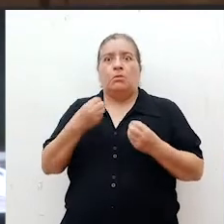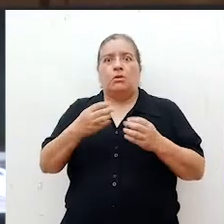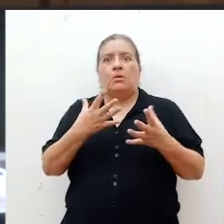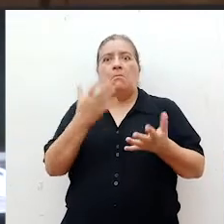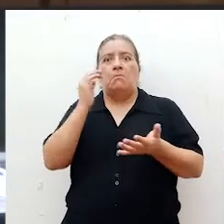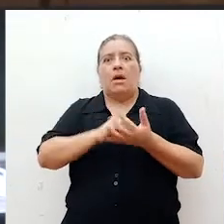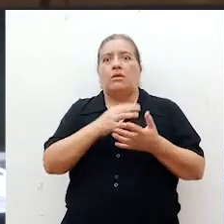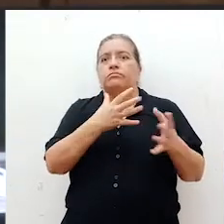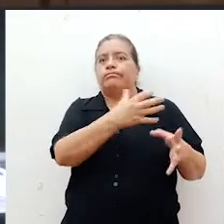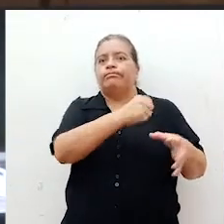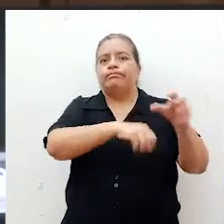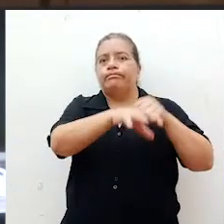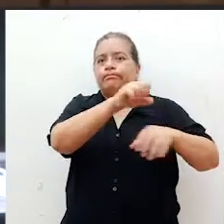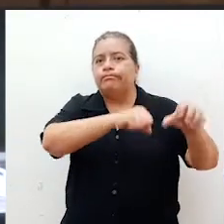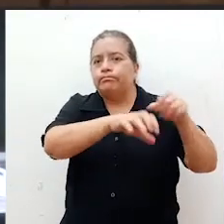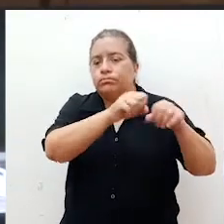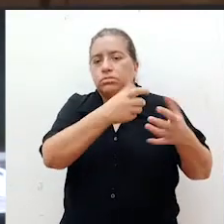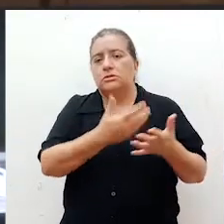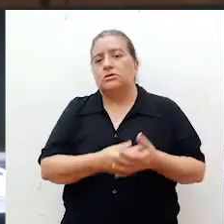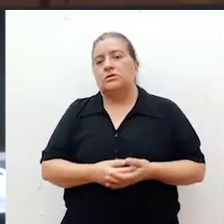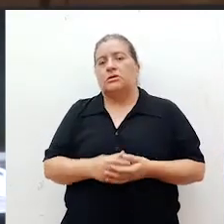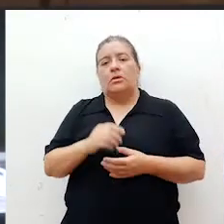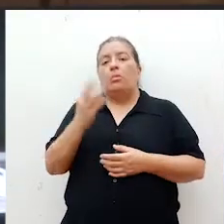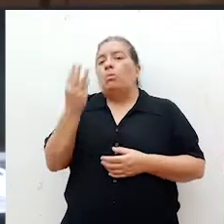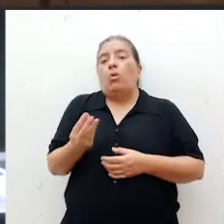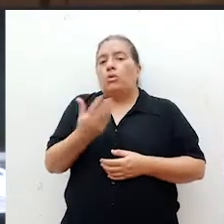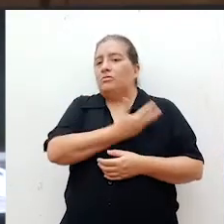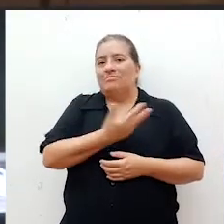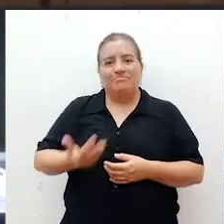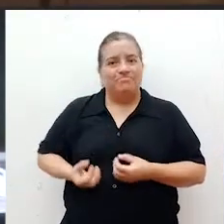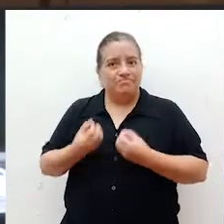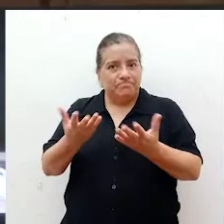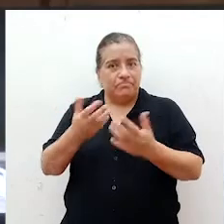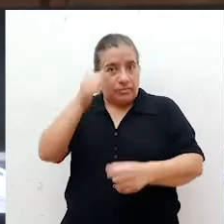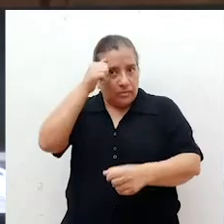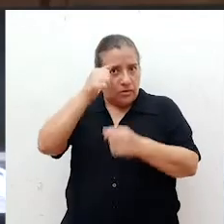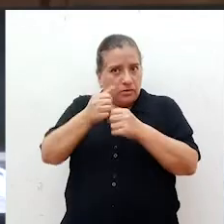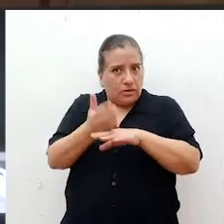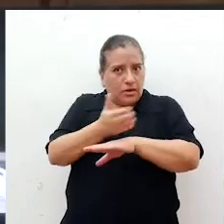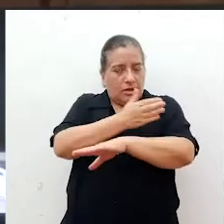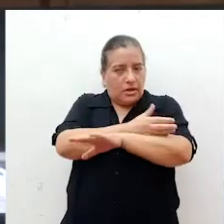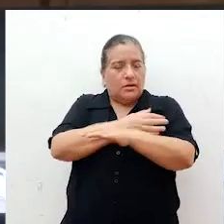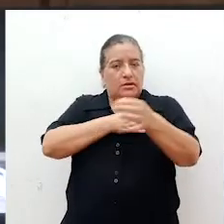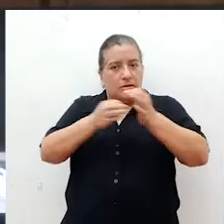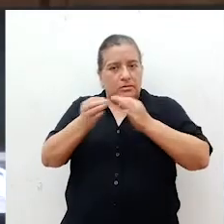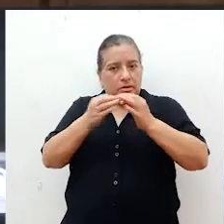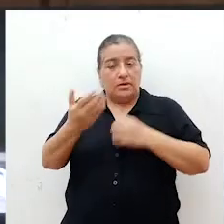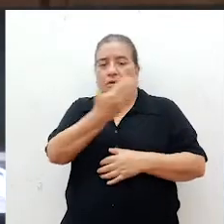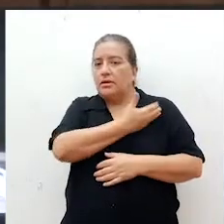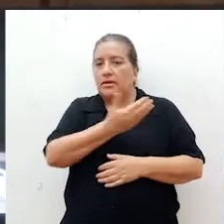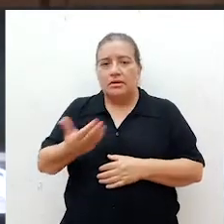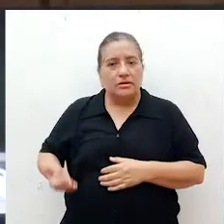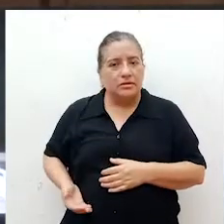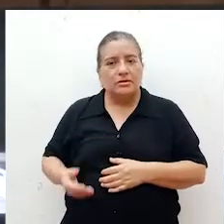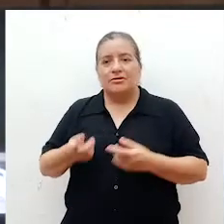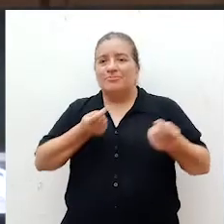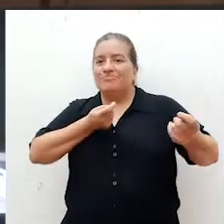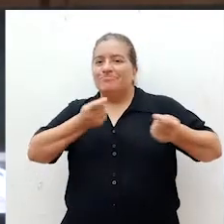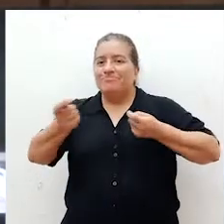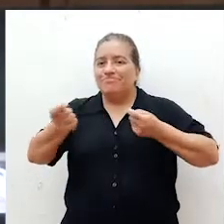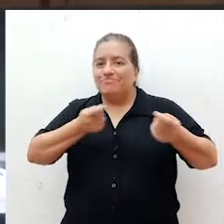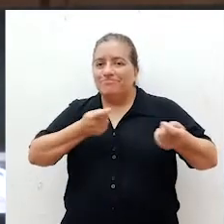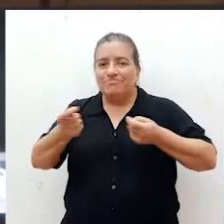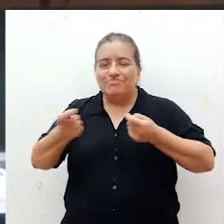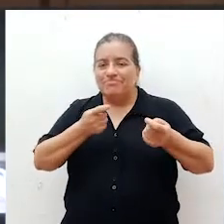se elevó el precio por una mayor demanda y una poca cobertura en el propio sector privado. Recuerda que hace un momento